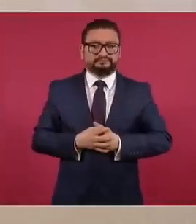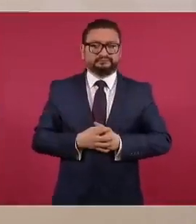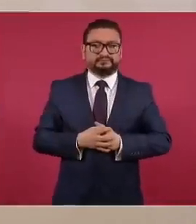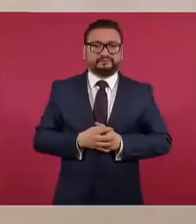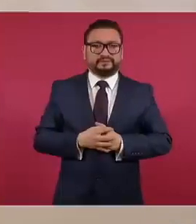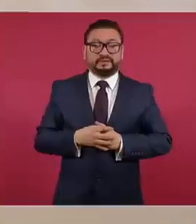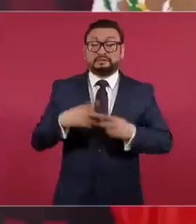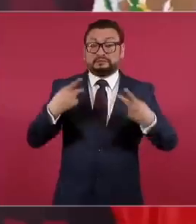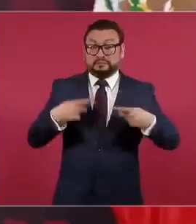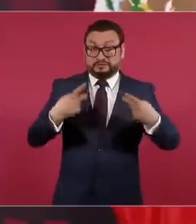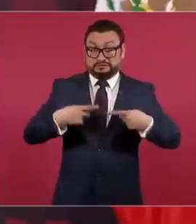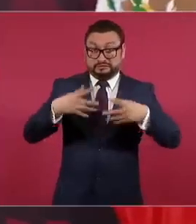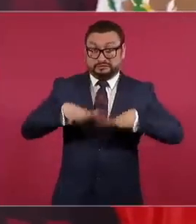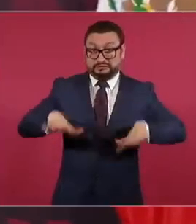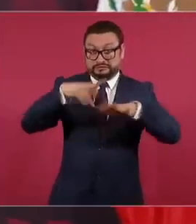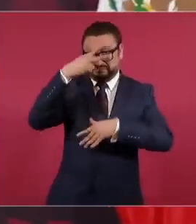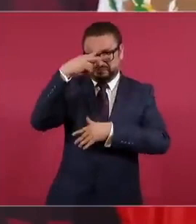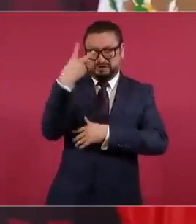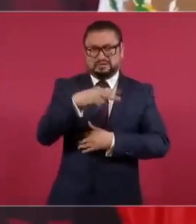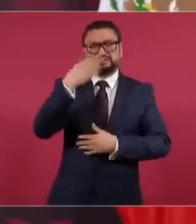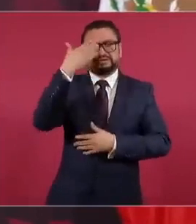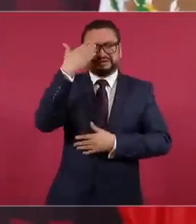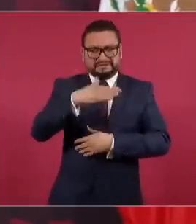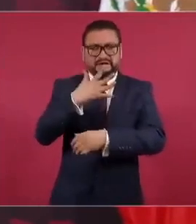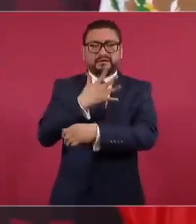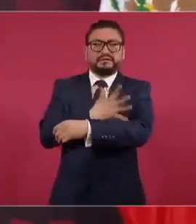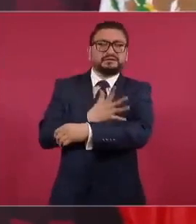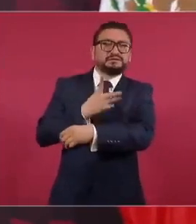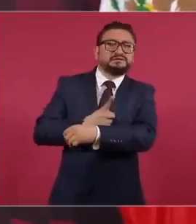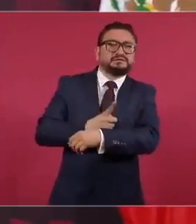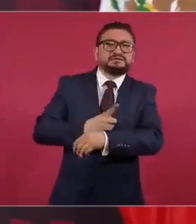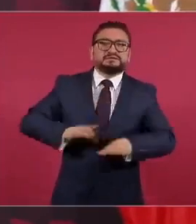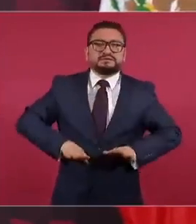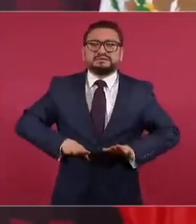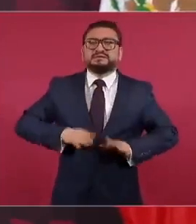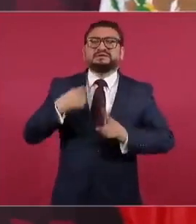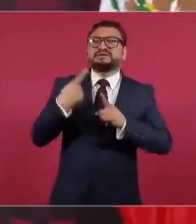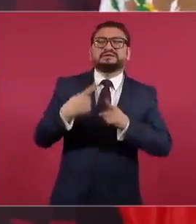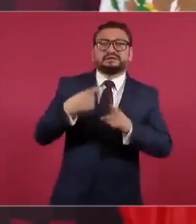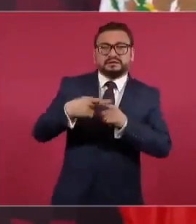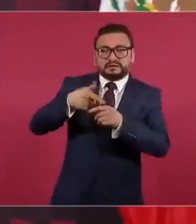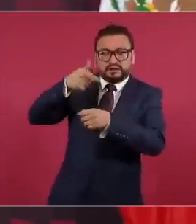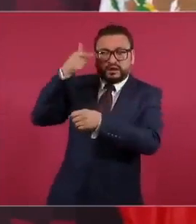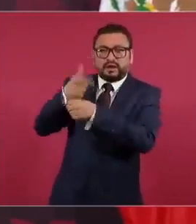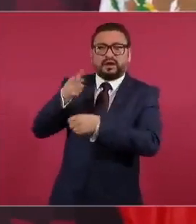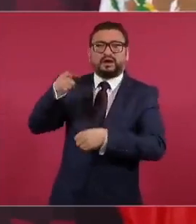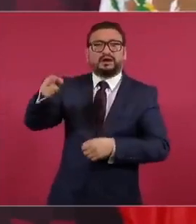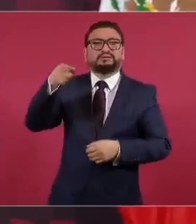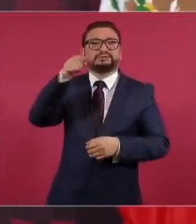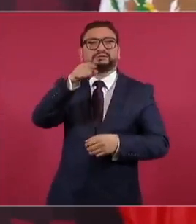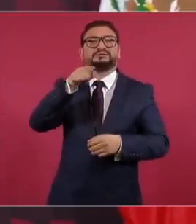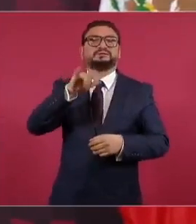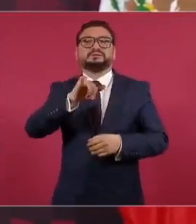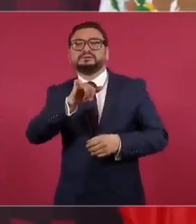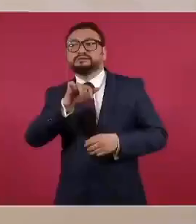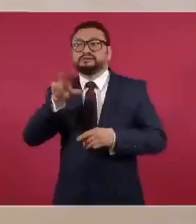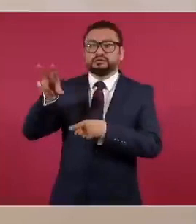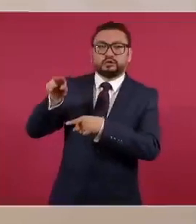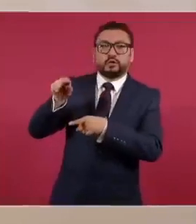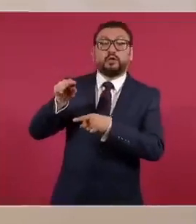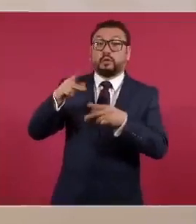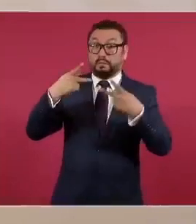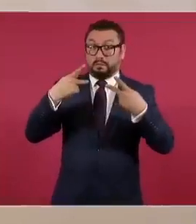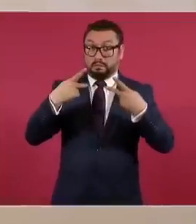¿Sabe quién es honesto, quién no? ¿Sabe quién le tiene amor al